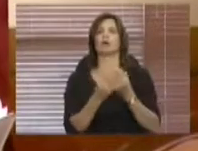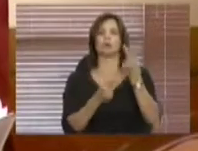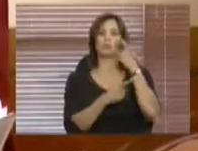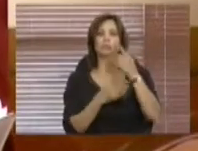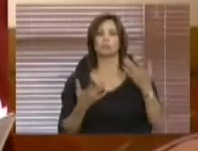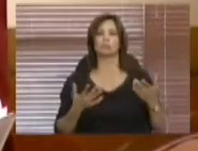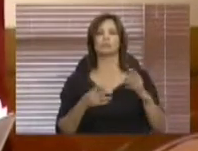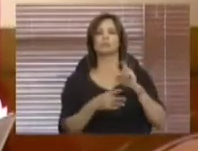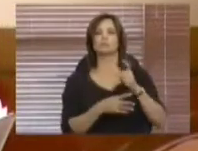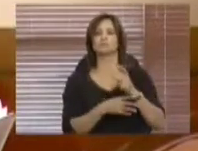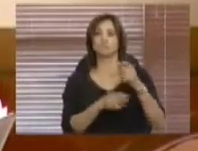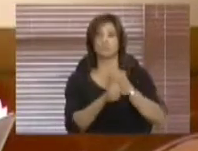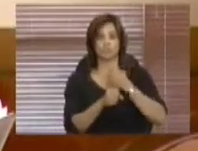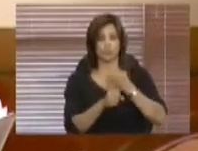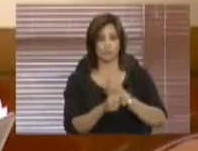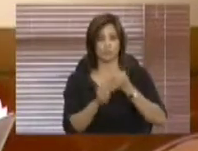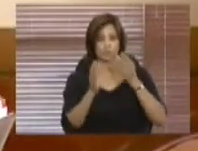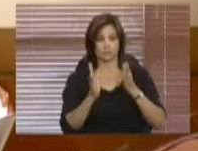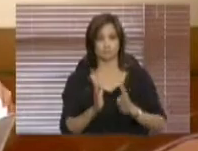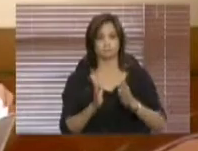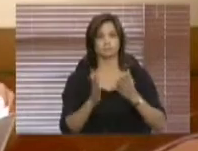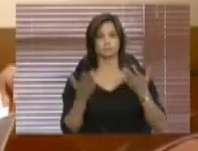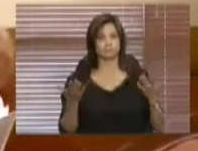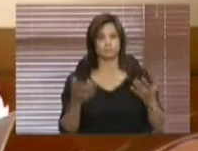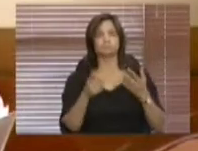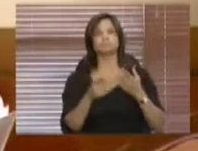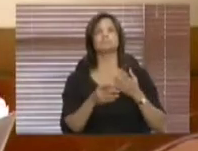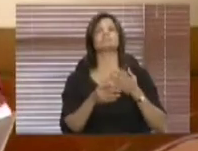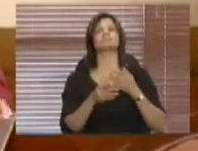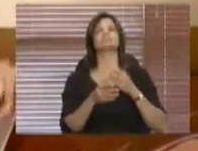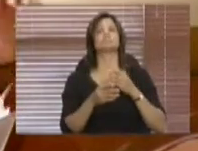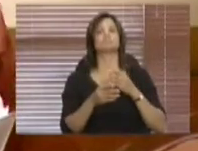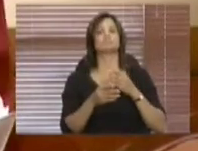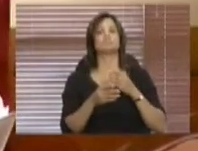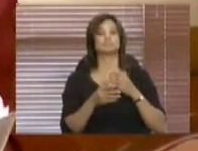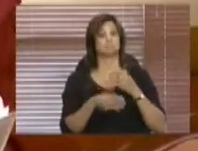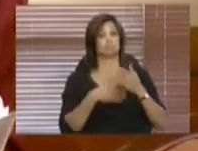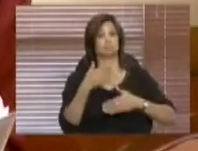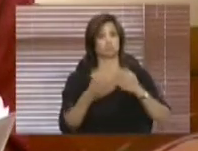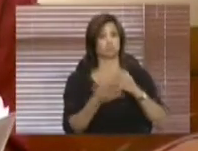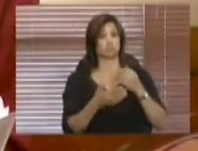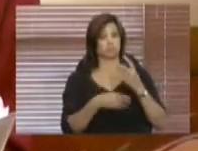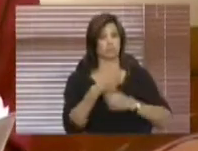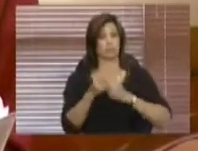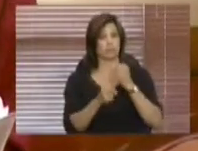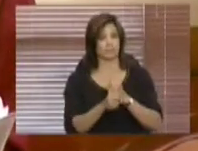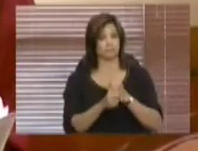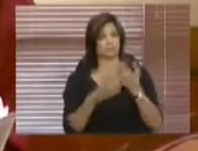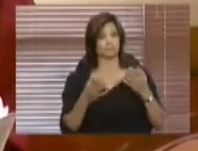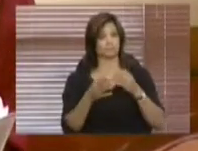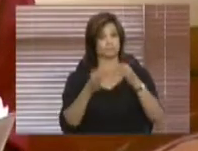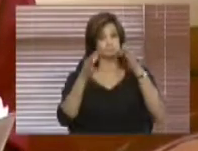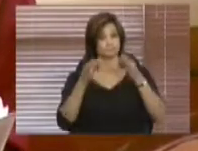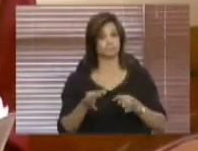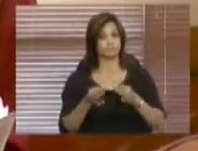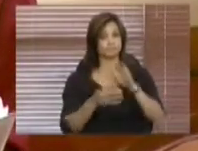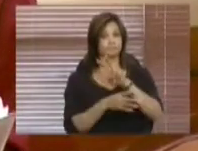sus extrabajadores. Debido proceso aduanal. En la sentencia